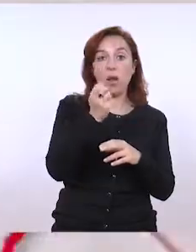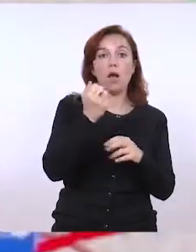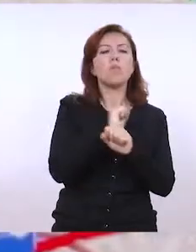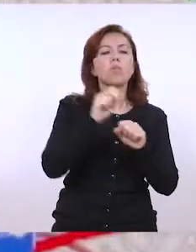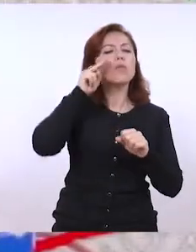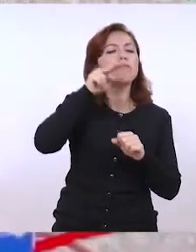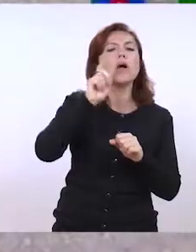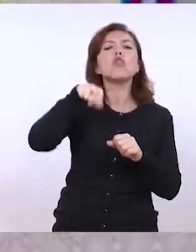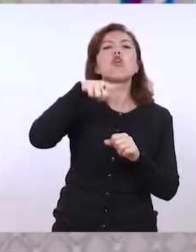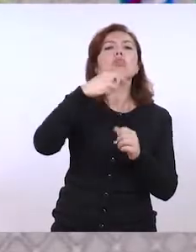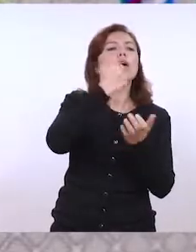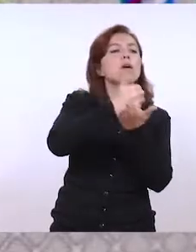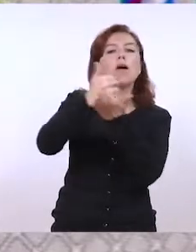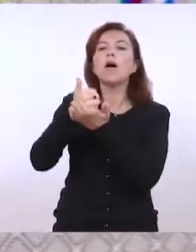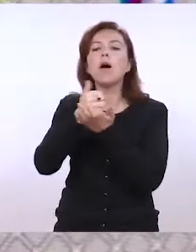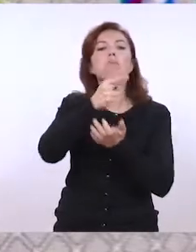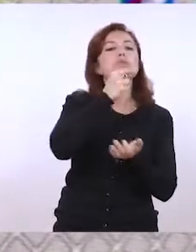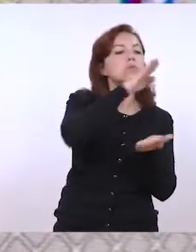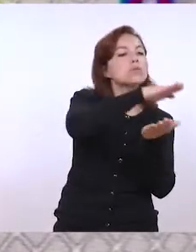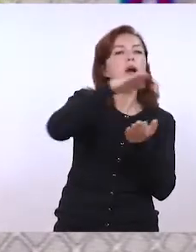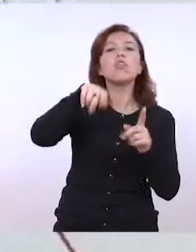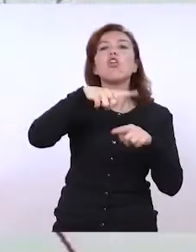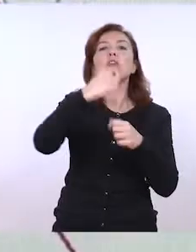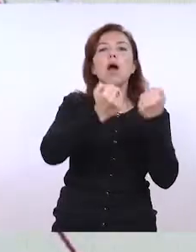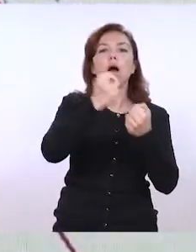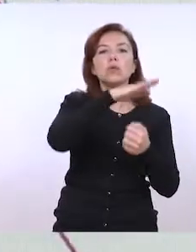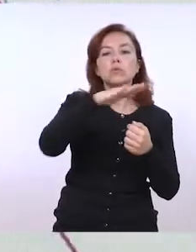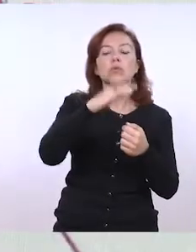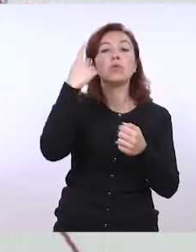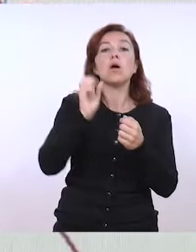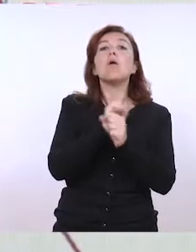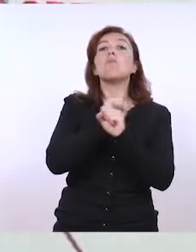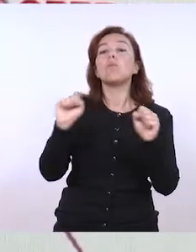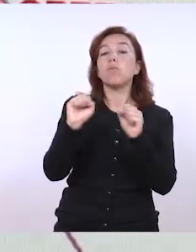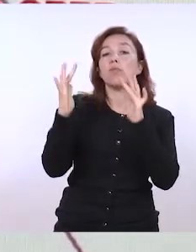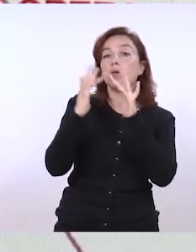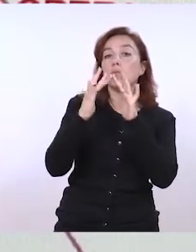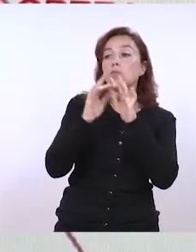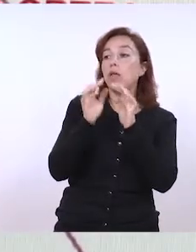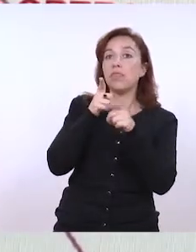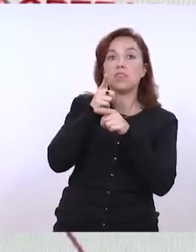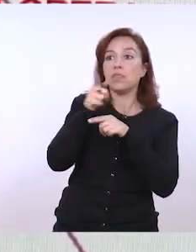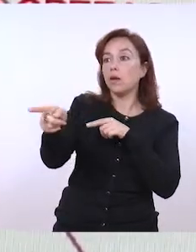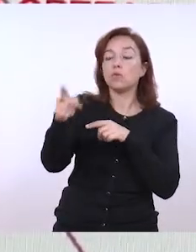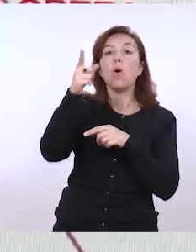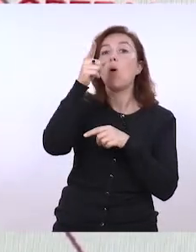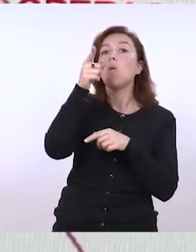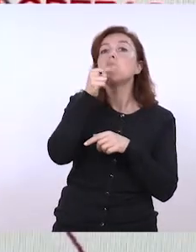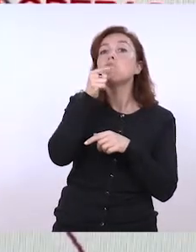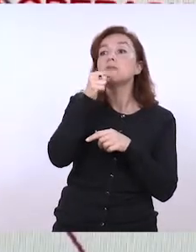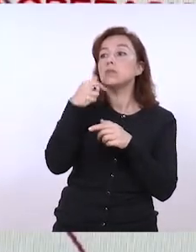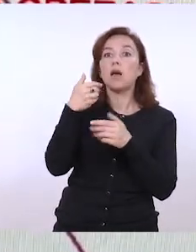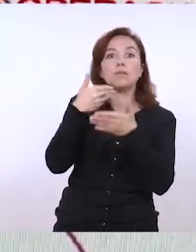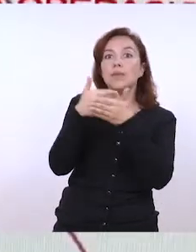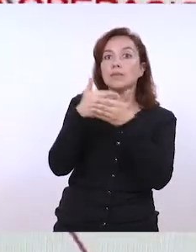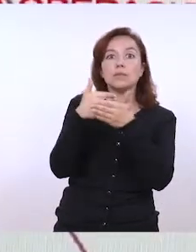móvil policial, al contar con un sistema de georreferenciación que permite derivar la emergencia al policía más cercano al evento